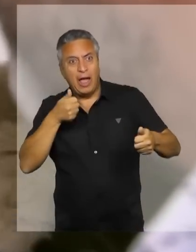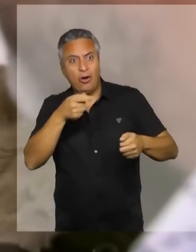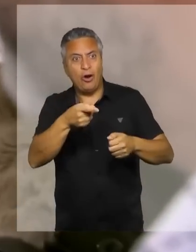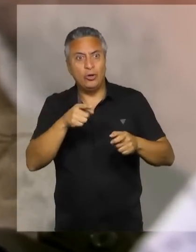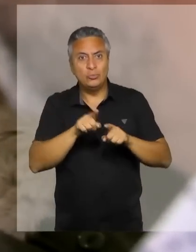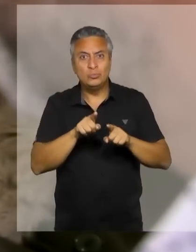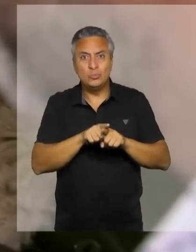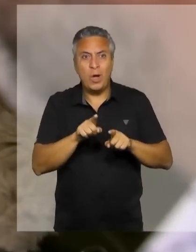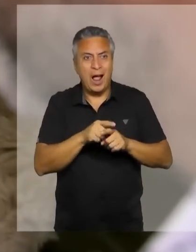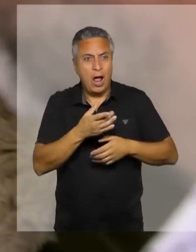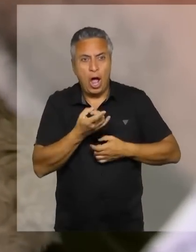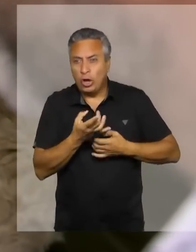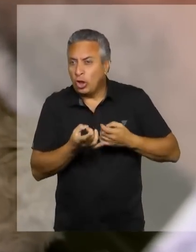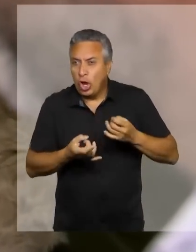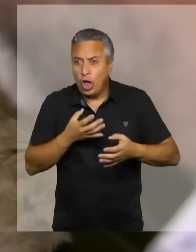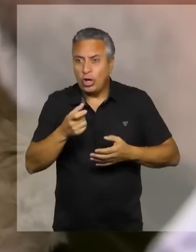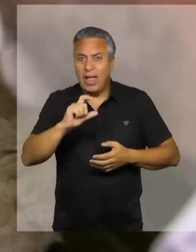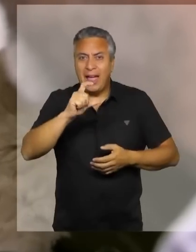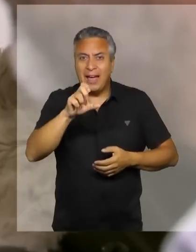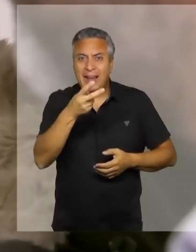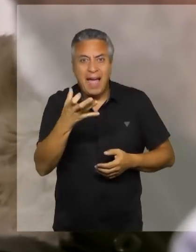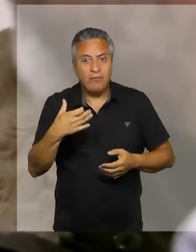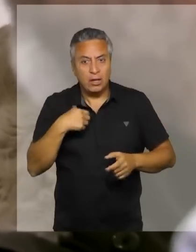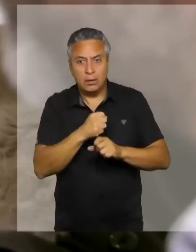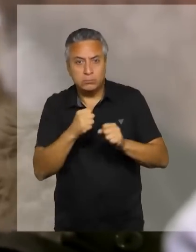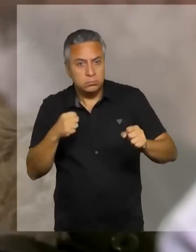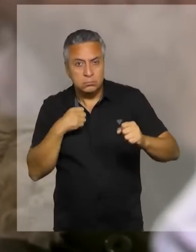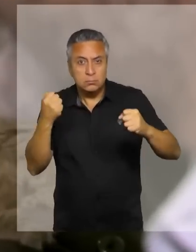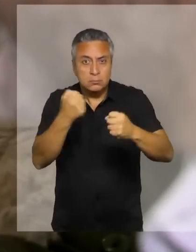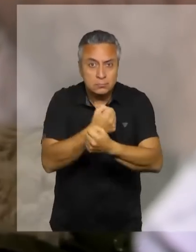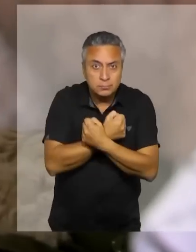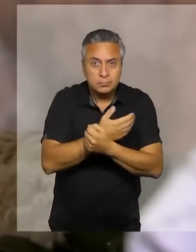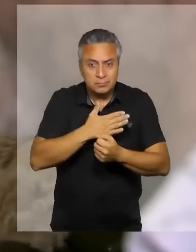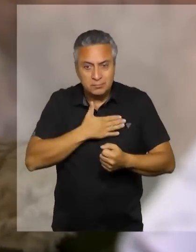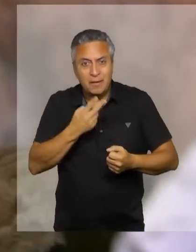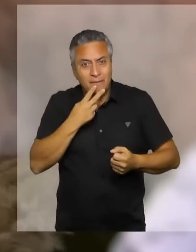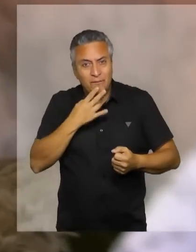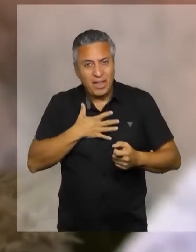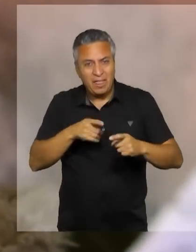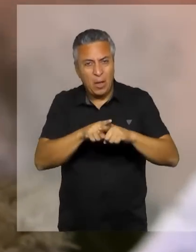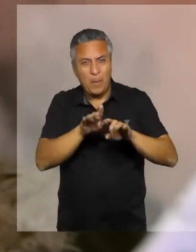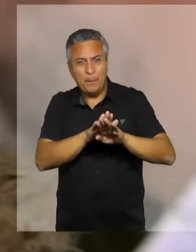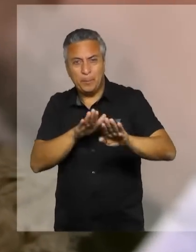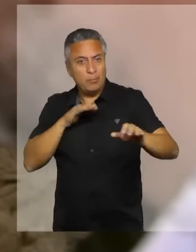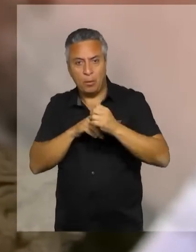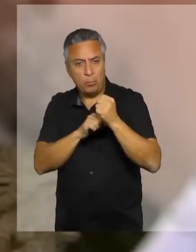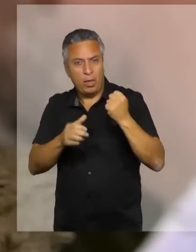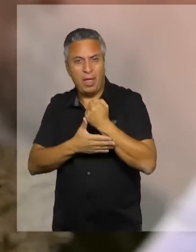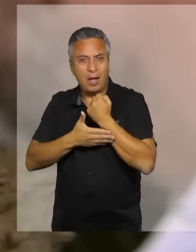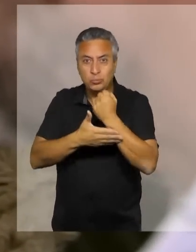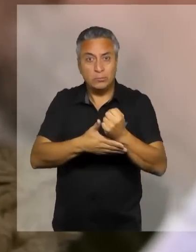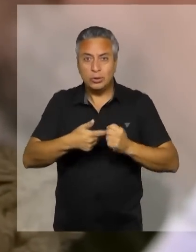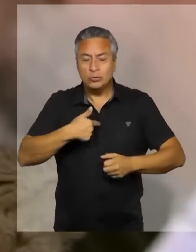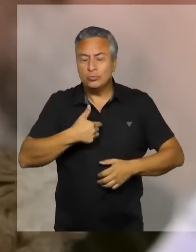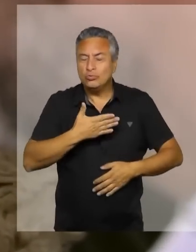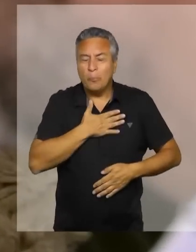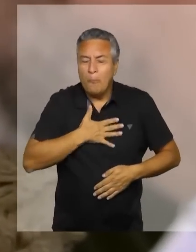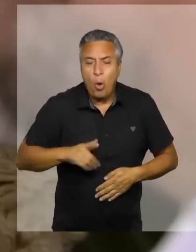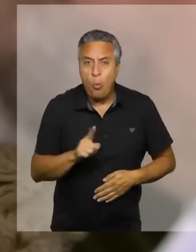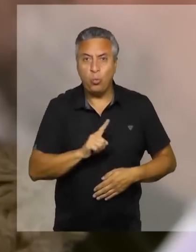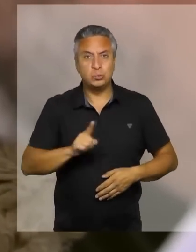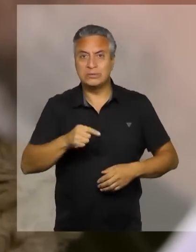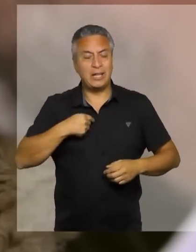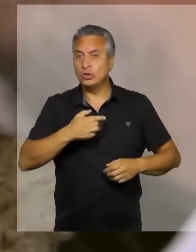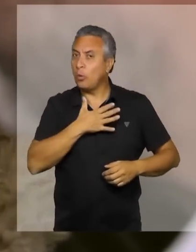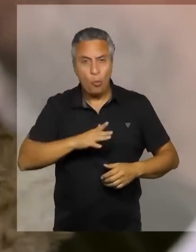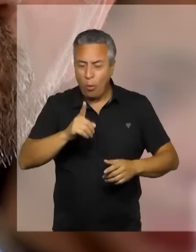gigante, una cuestión súper grave, y no poder abrazarla, que no sea parte de mi vida, no poder ayudarla. No me gusta. Te juro que no